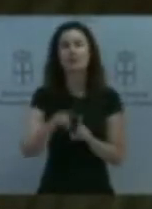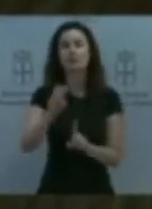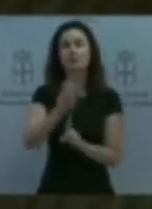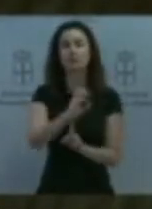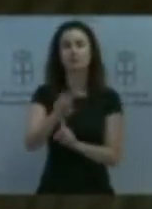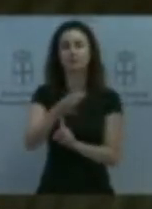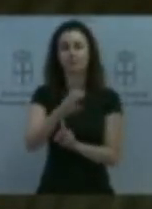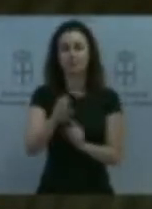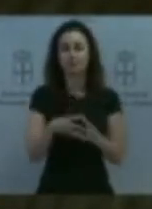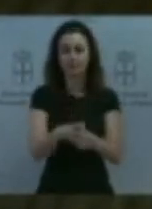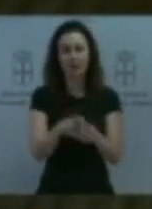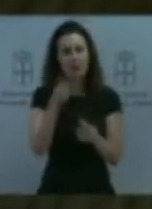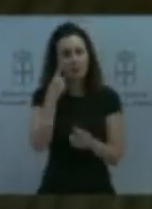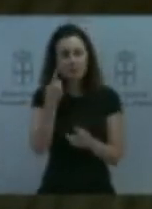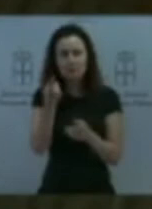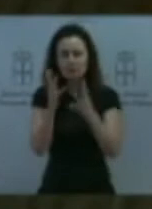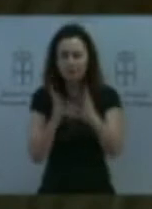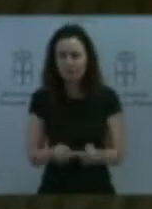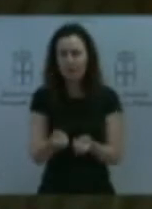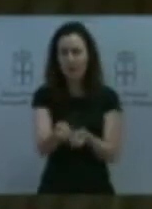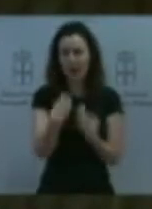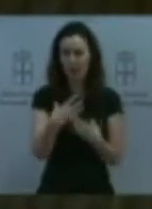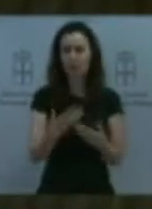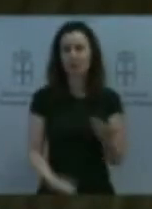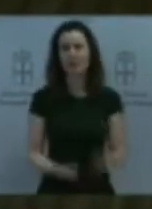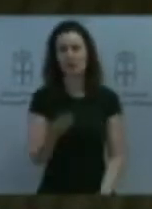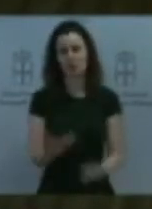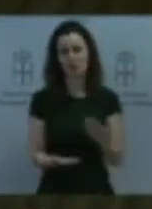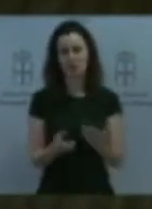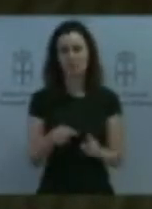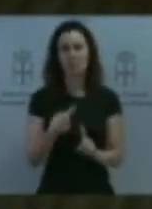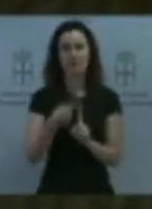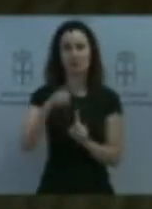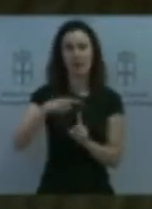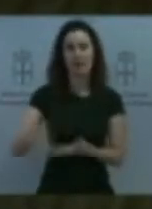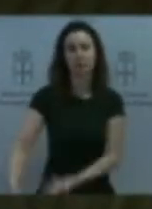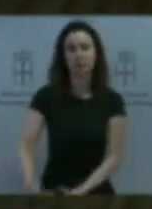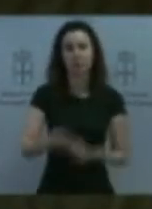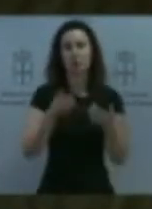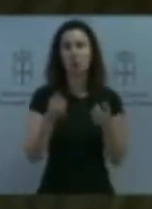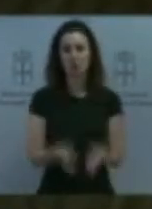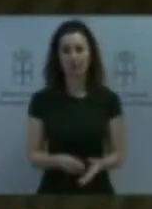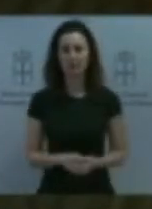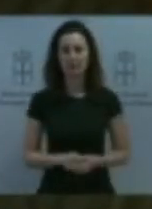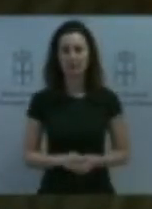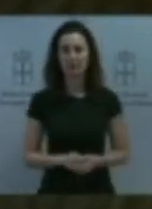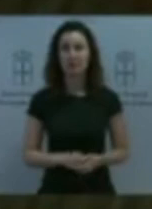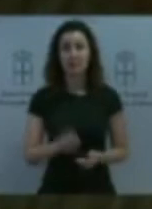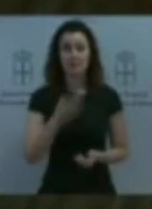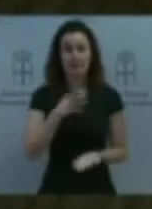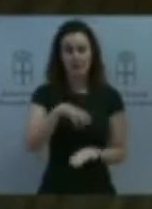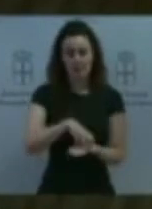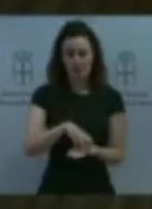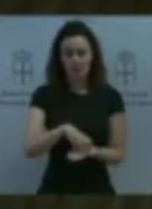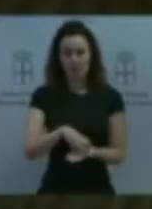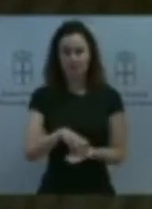y se controla los pesajes, guías de transporte y toneladas extraídas. Por último, nuestro Centro de Experimentación Pesquera elabora el informe final de campaña, que